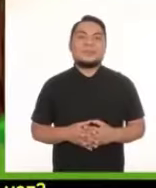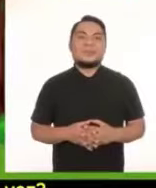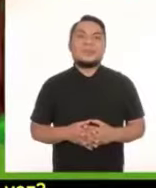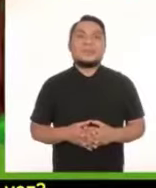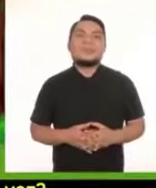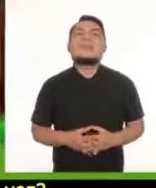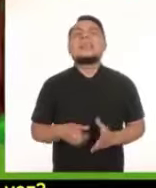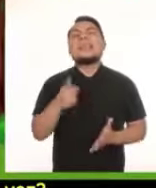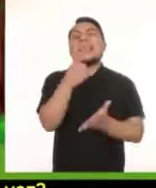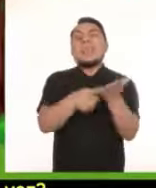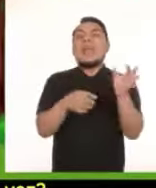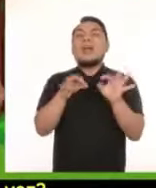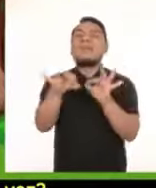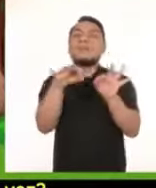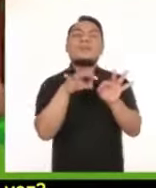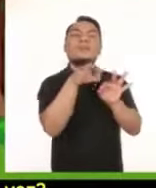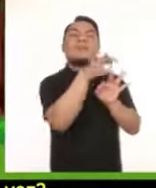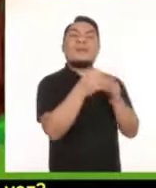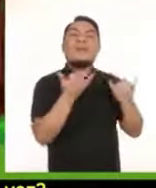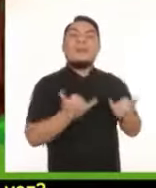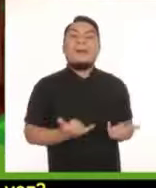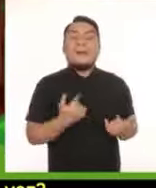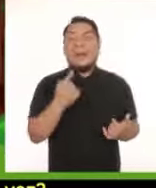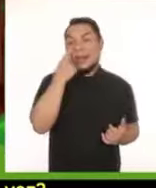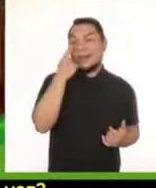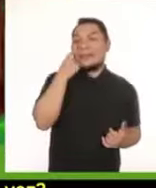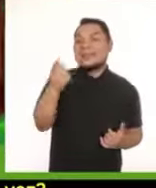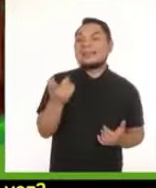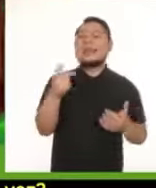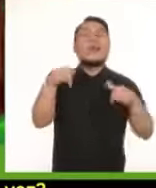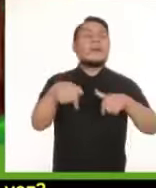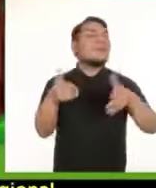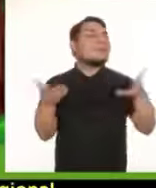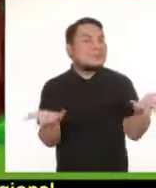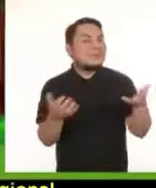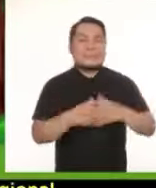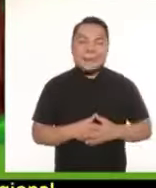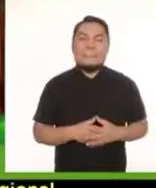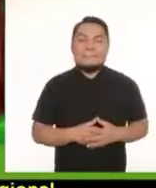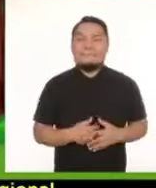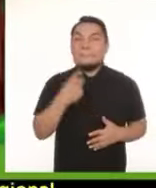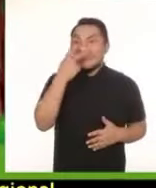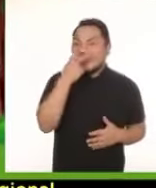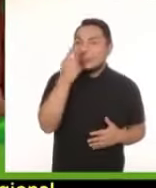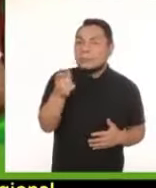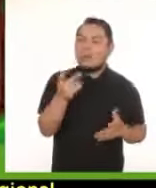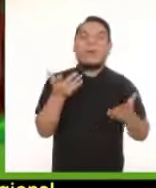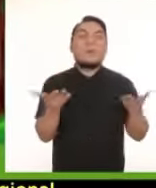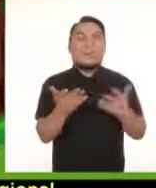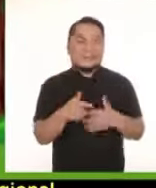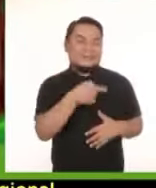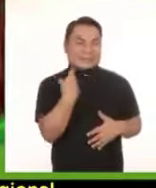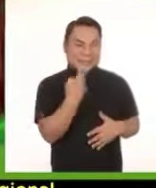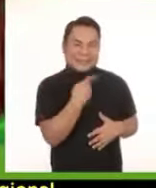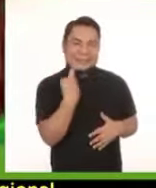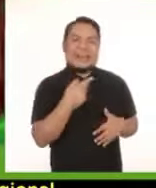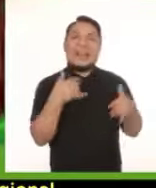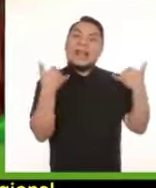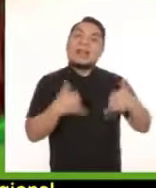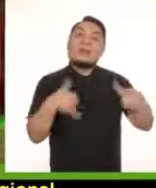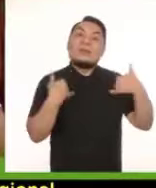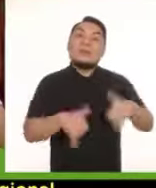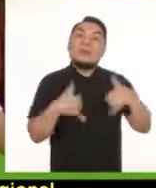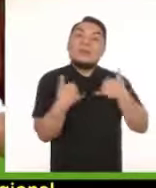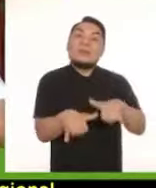¿Qué regiones nos tocará conocer esta vez? Para averiguarlo, juguemos a